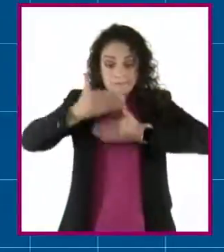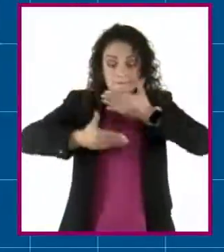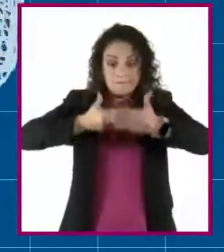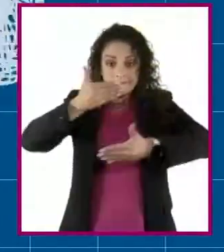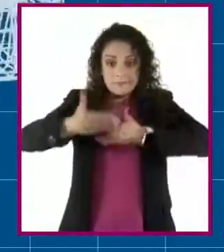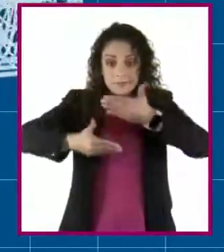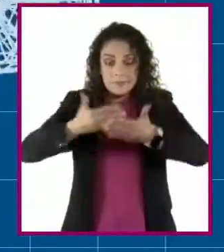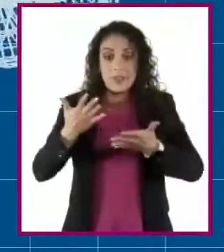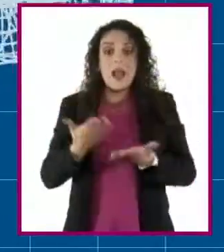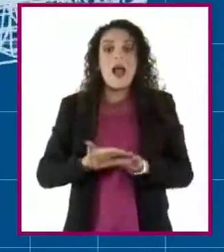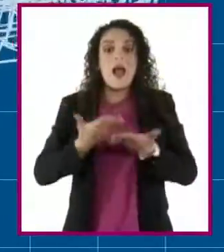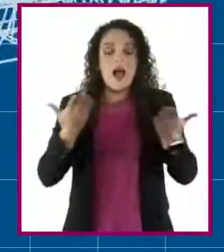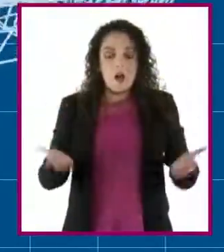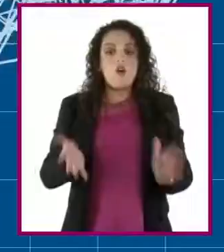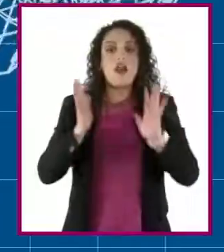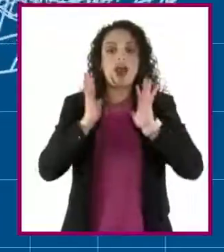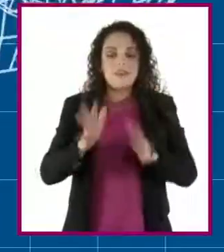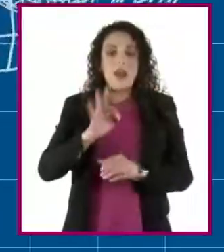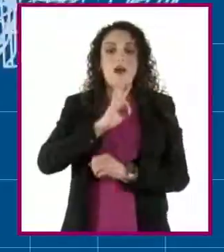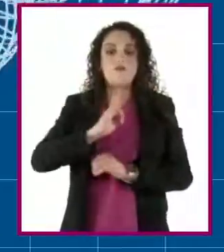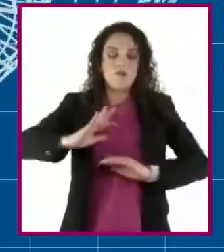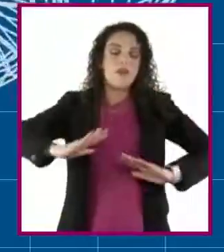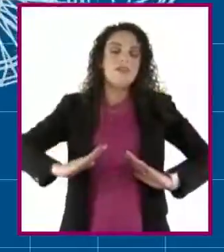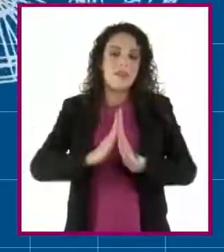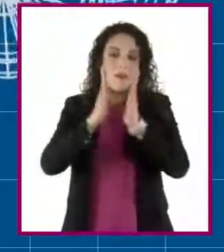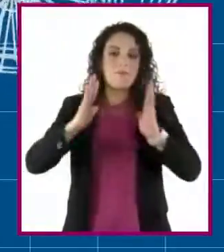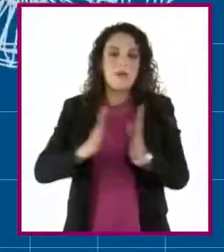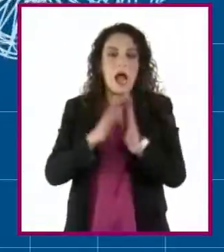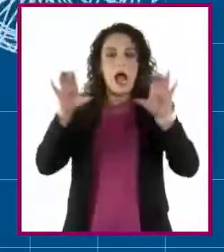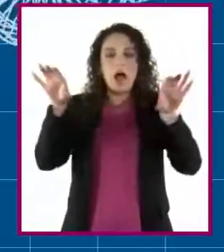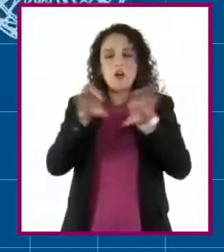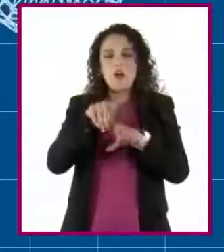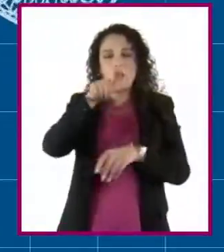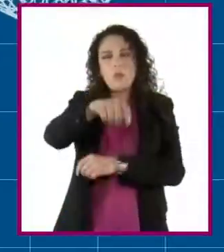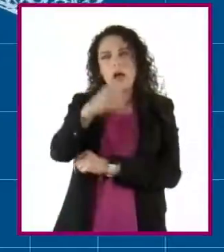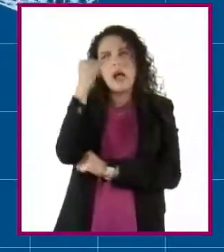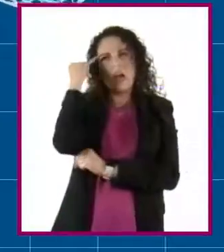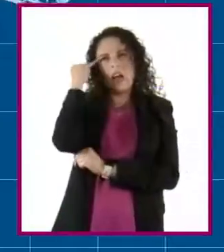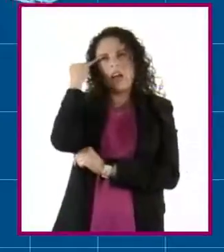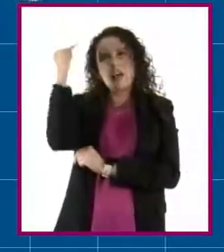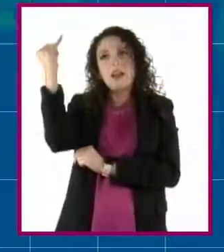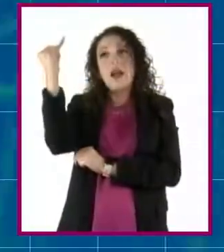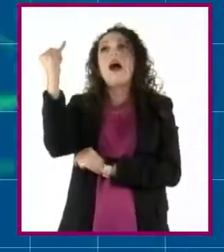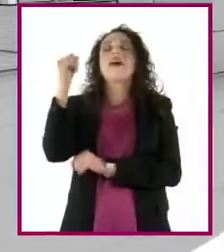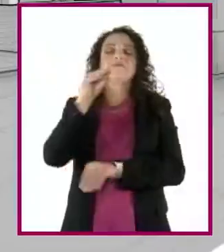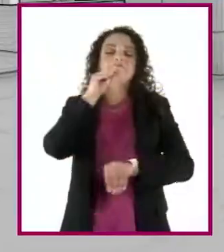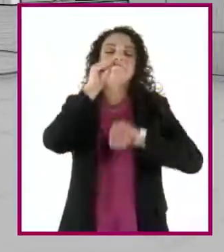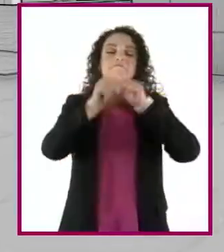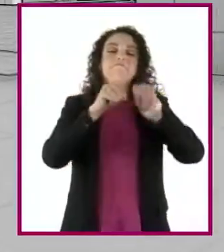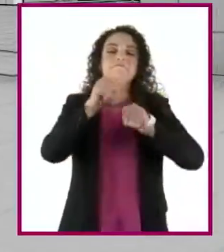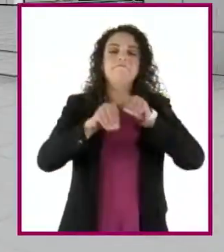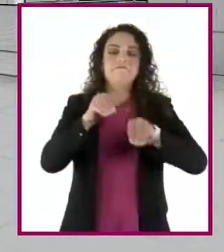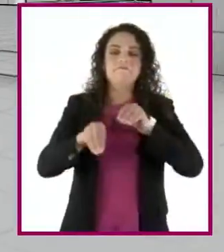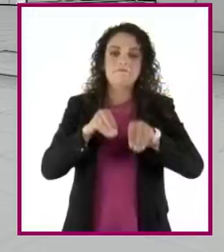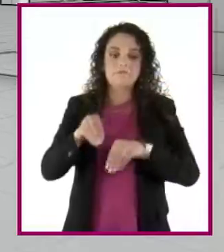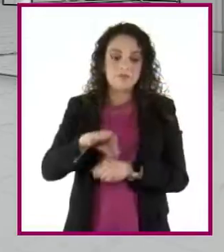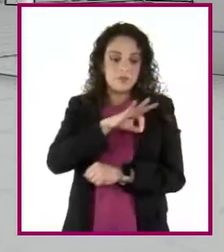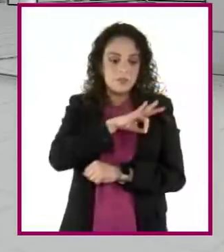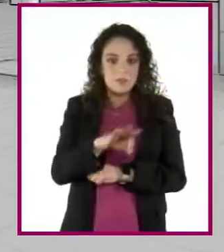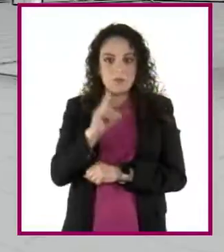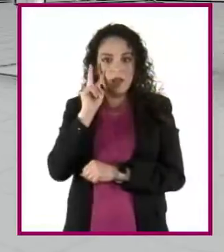podamos participar de un mundo imaginario que nos permite pues nuevas